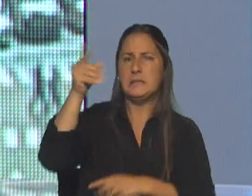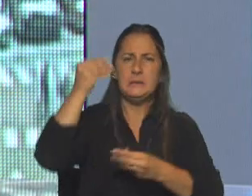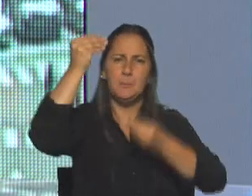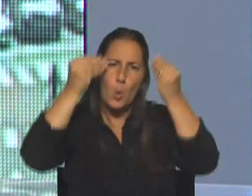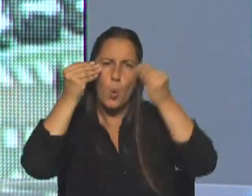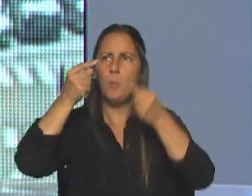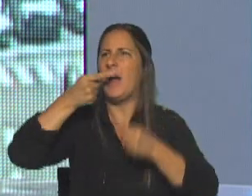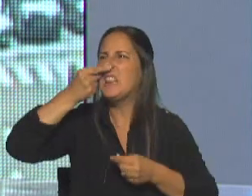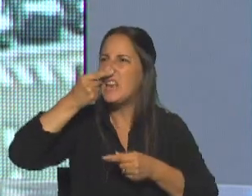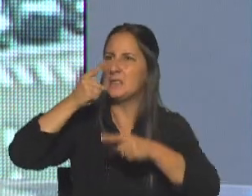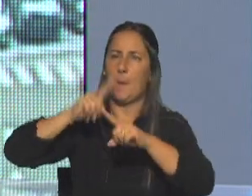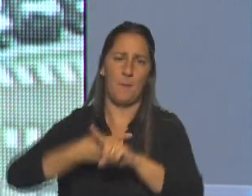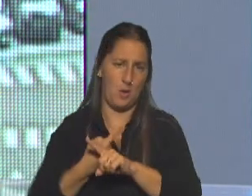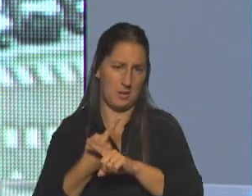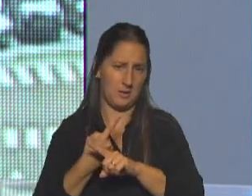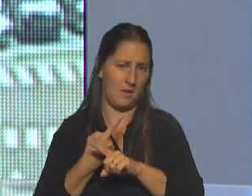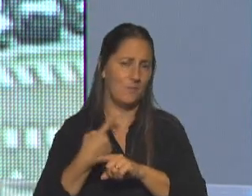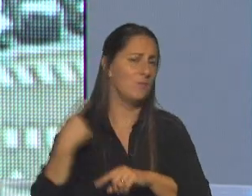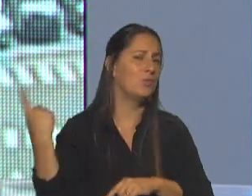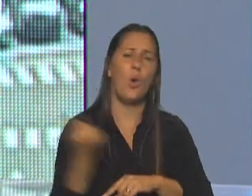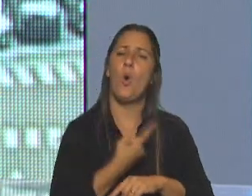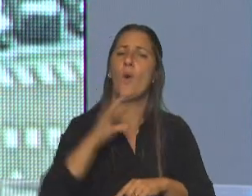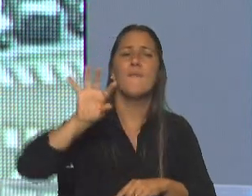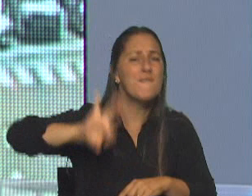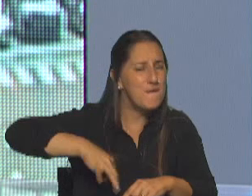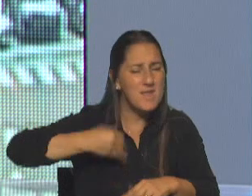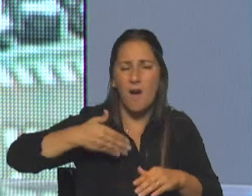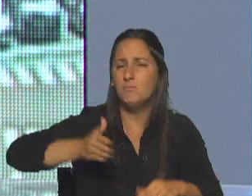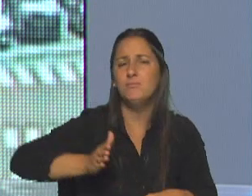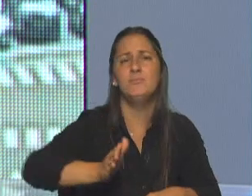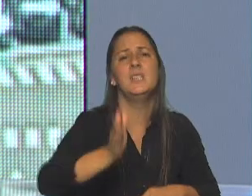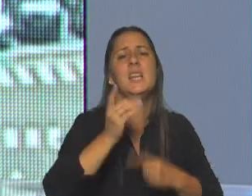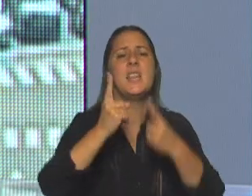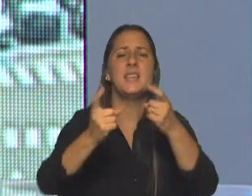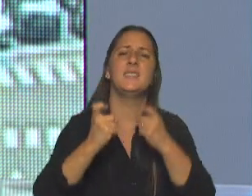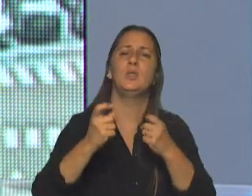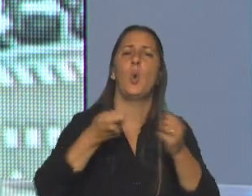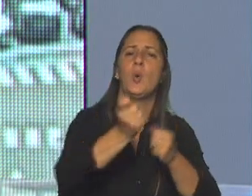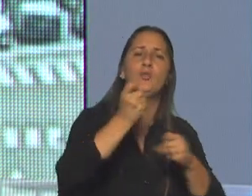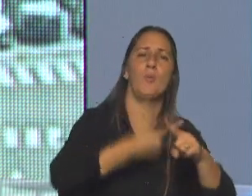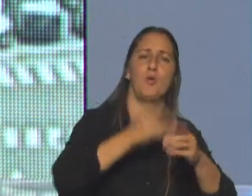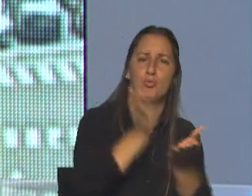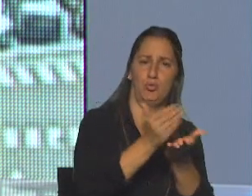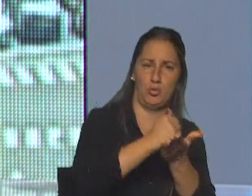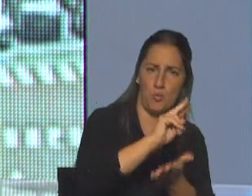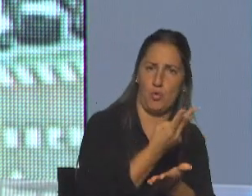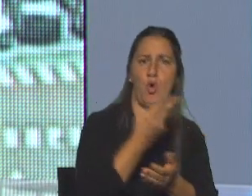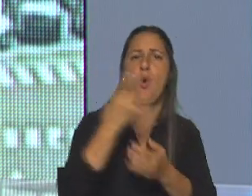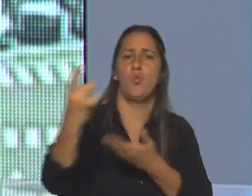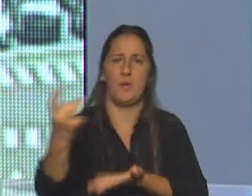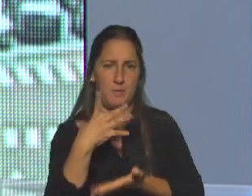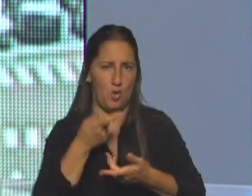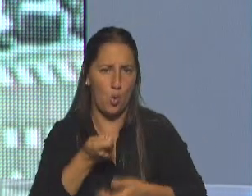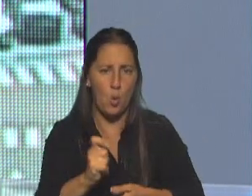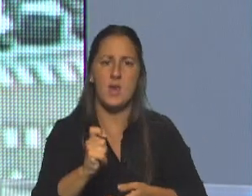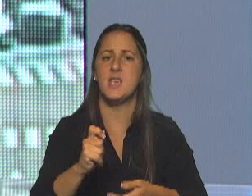los abogados. Y la verdad es que todos a lo largo de nuestra vida vamos a tener un juicio sucesorio, un accidente de trabajo, un despido.